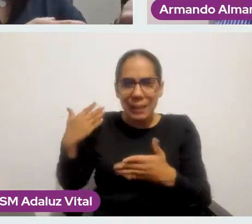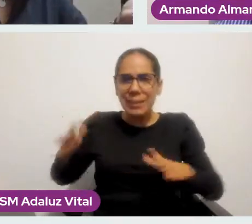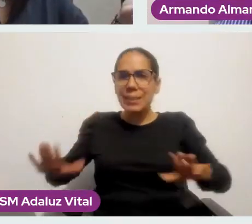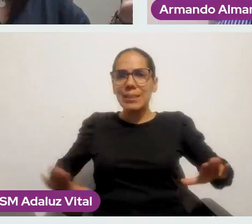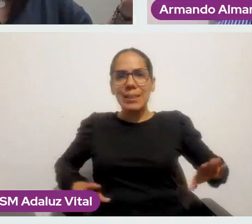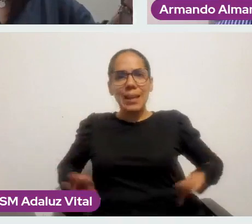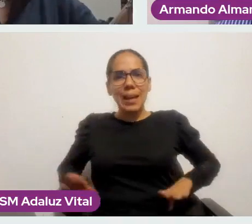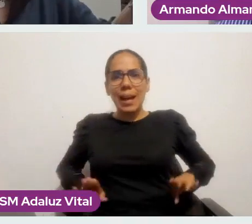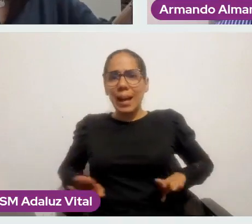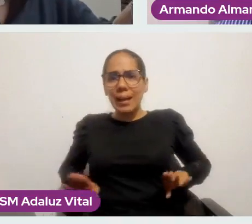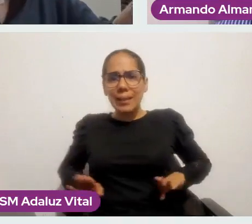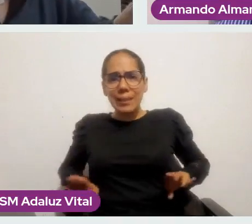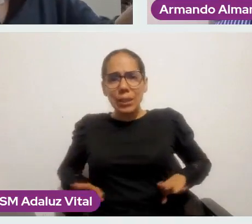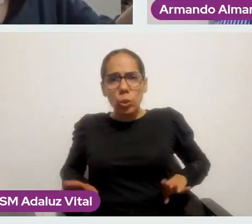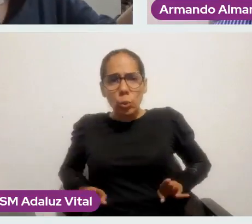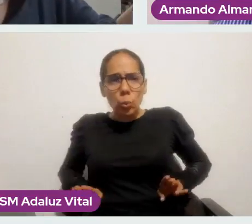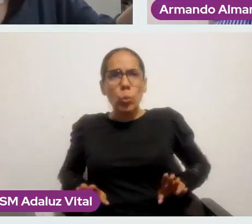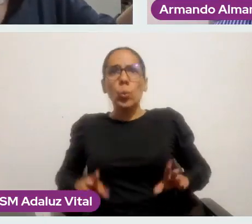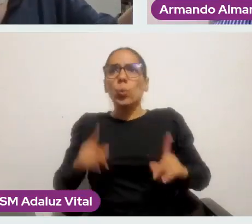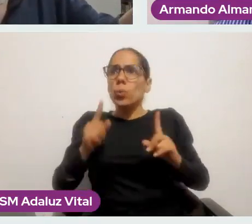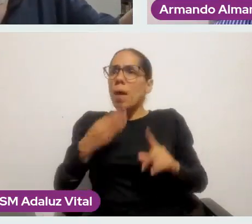a terminar